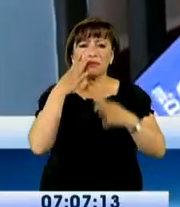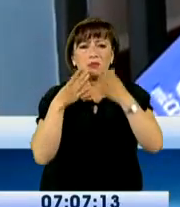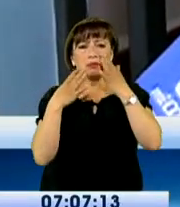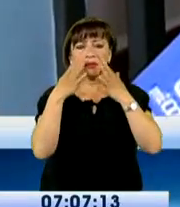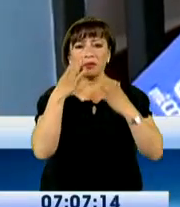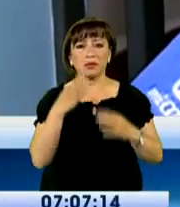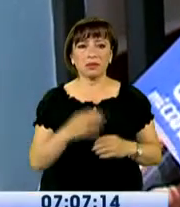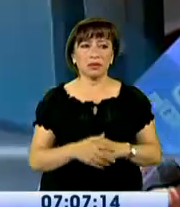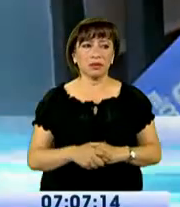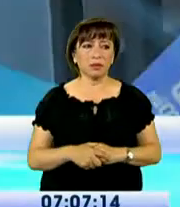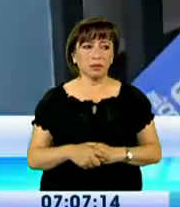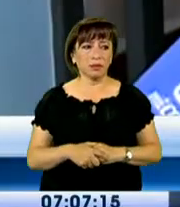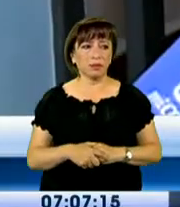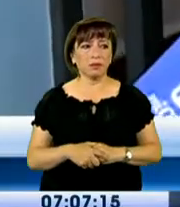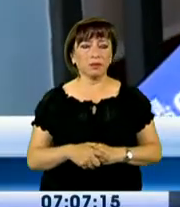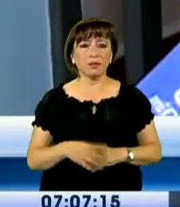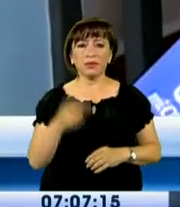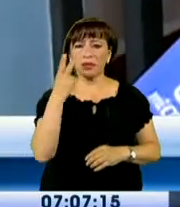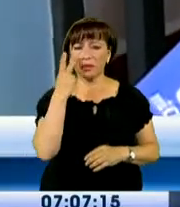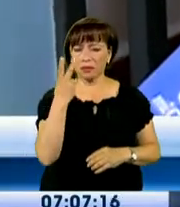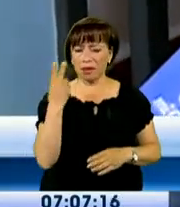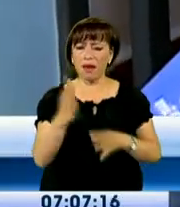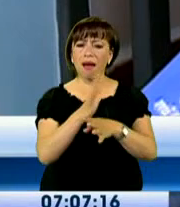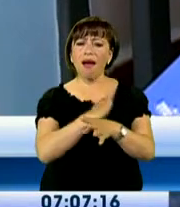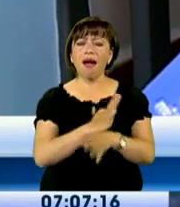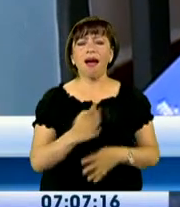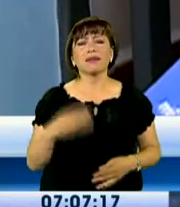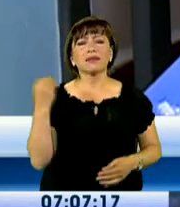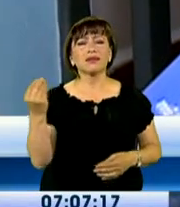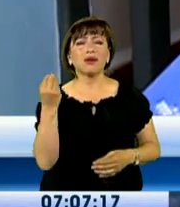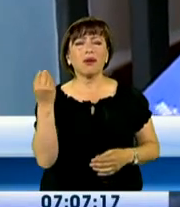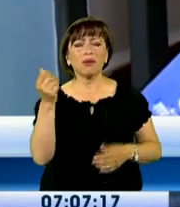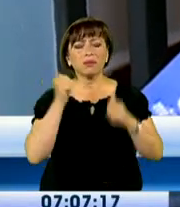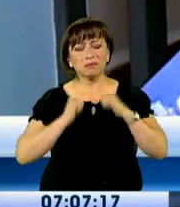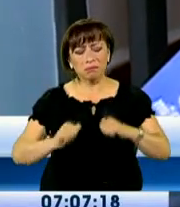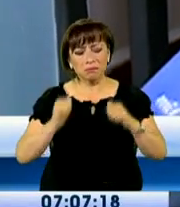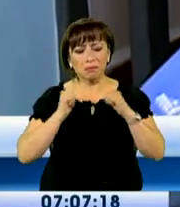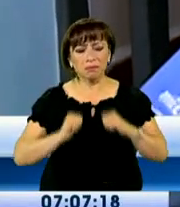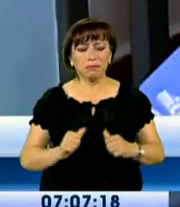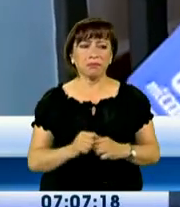que tomaba bastante. Eso sí le veía.